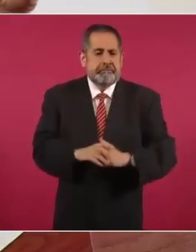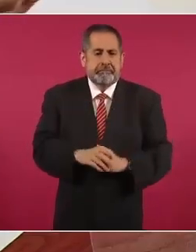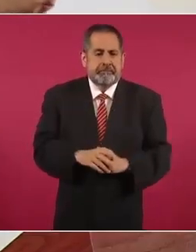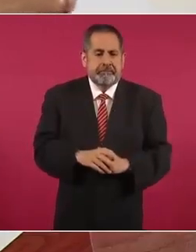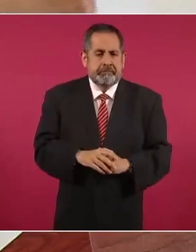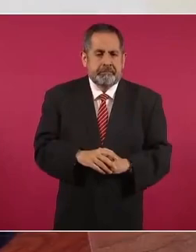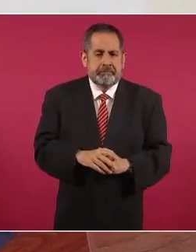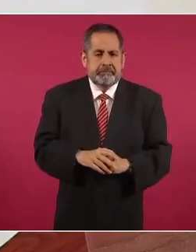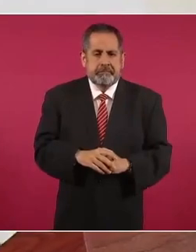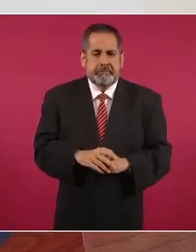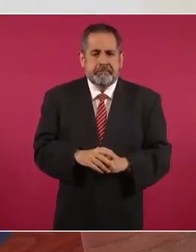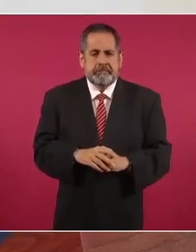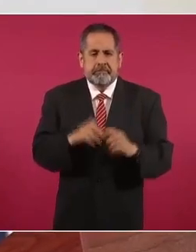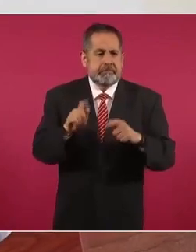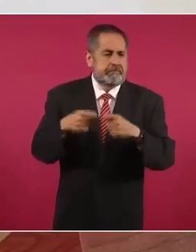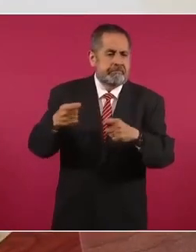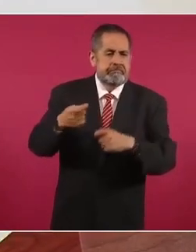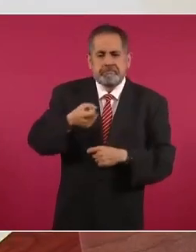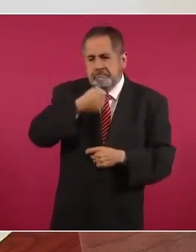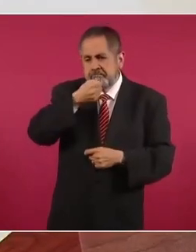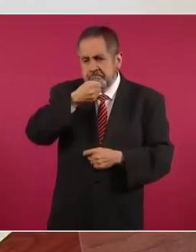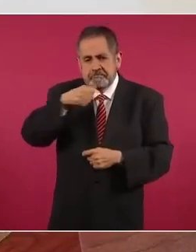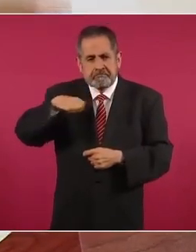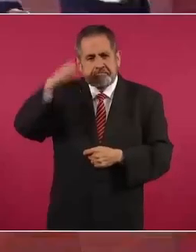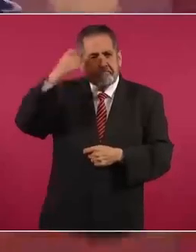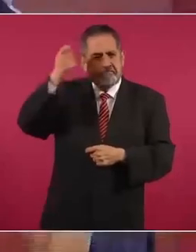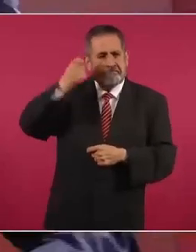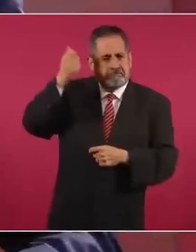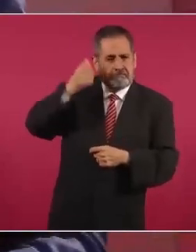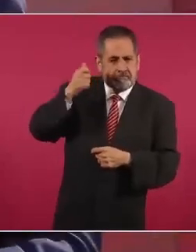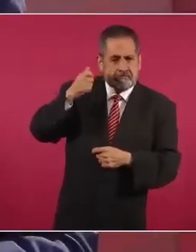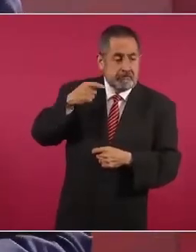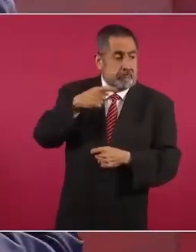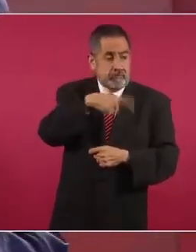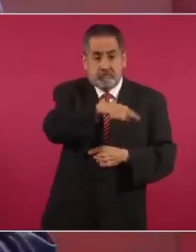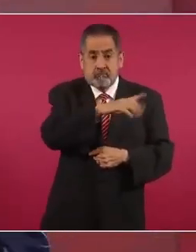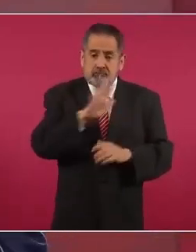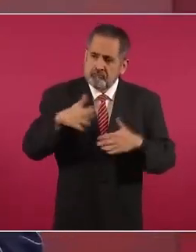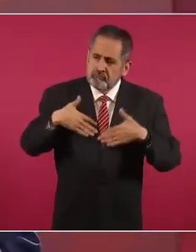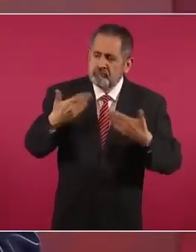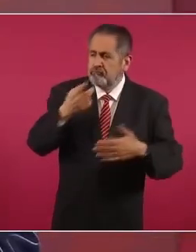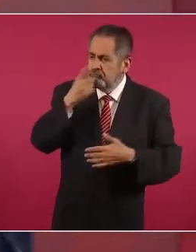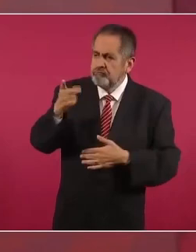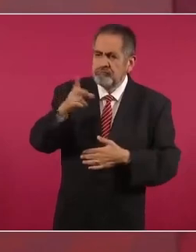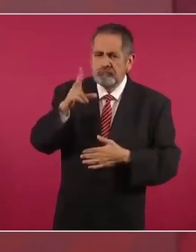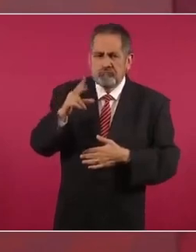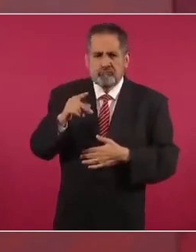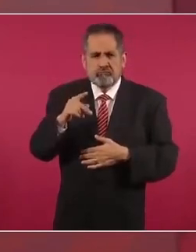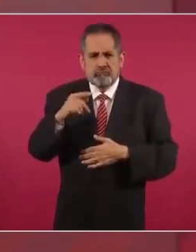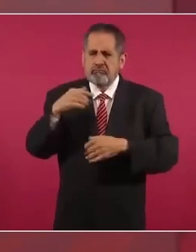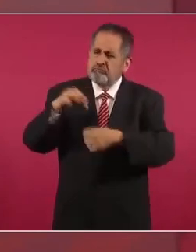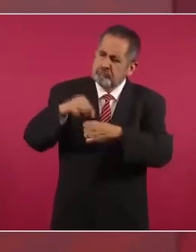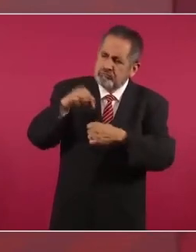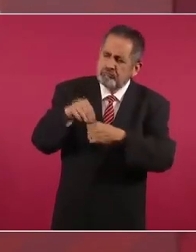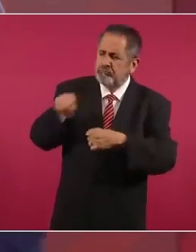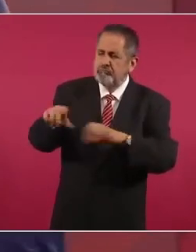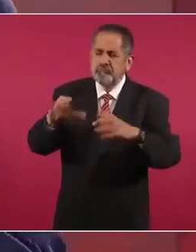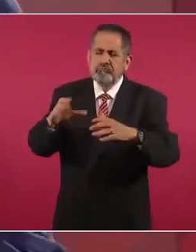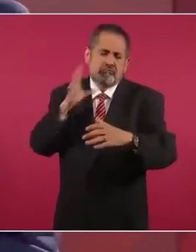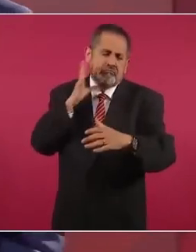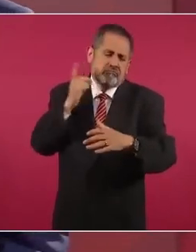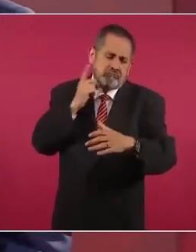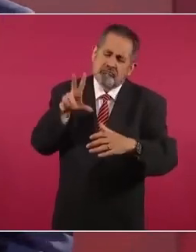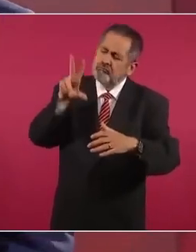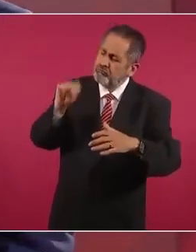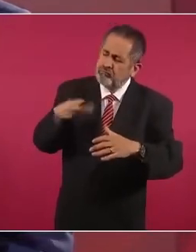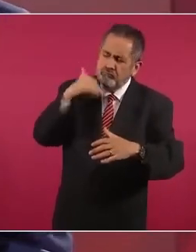de entregar las pensiones a los adultos mayores, como ya lo manifestamos y hasta votamos en la Cámara en contra de